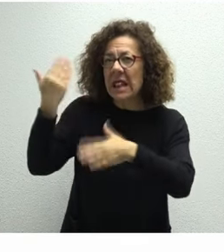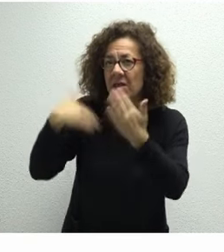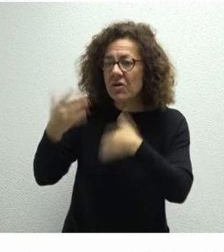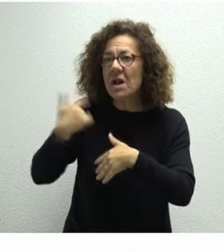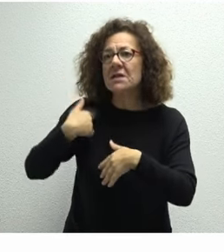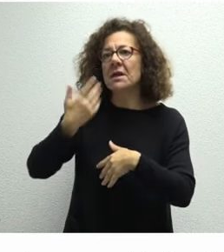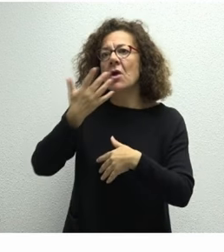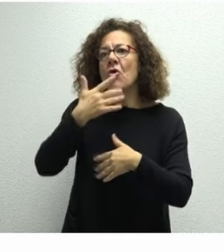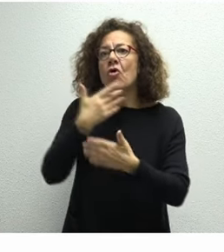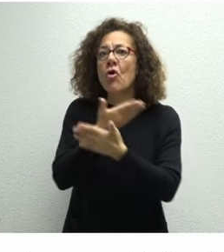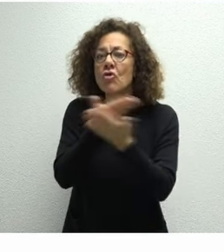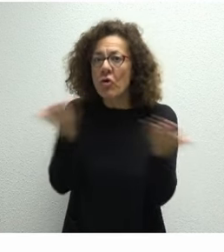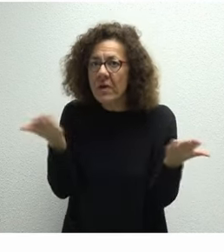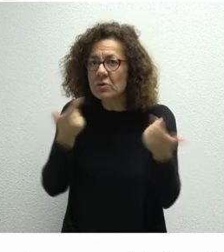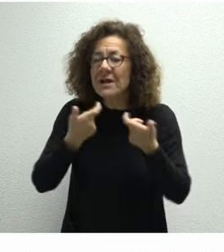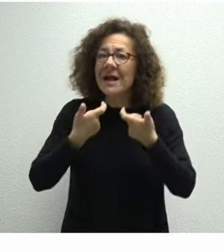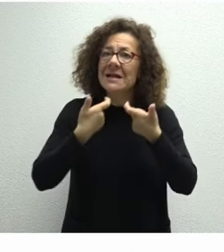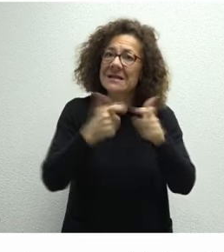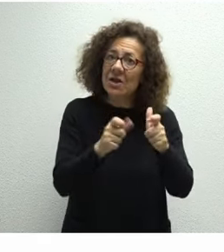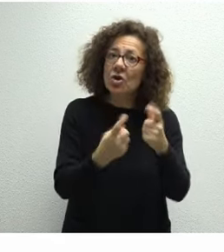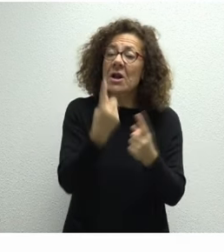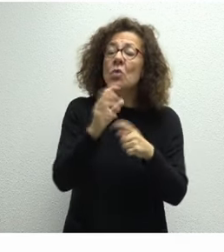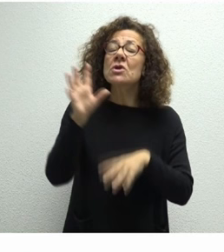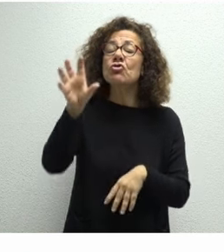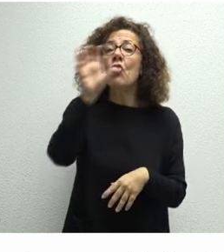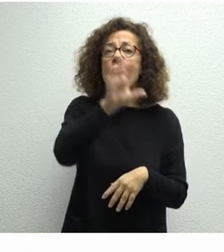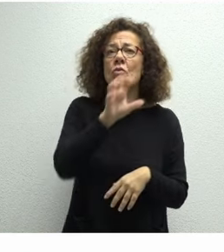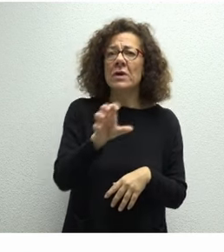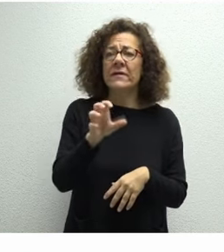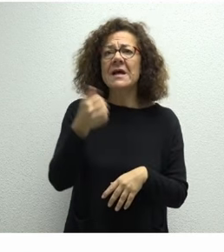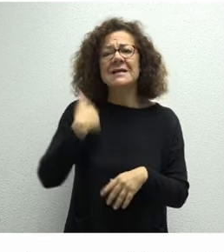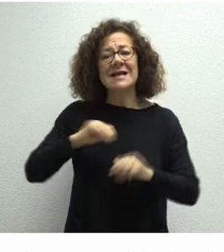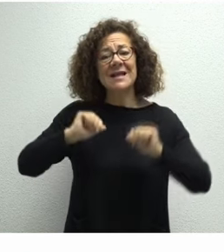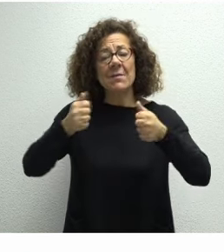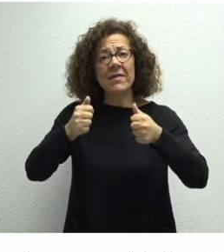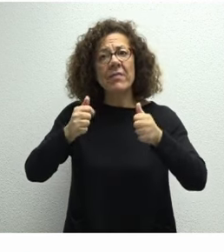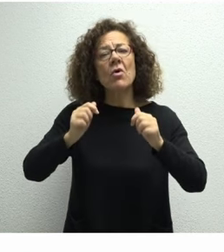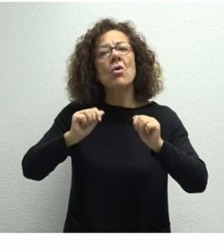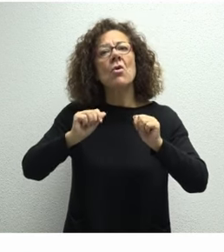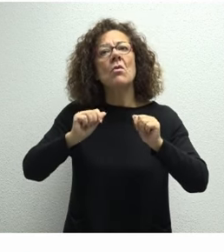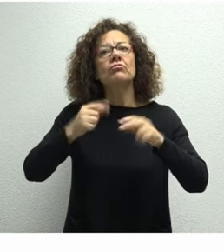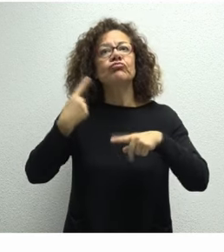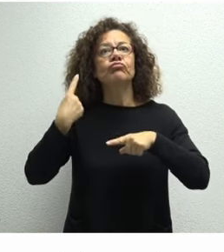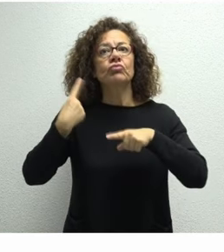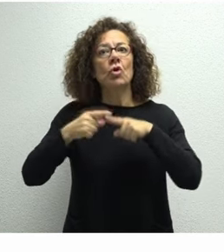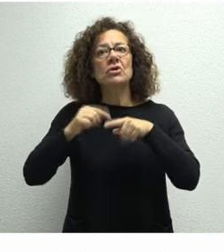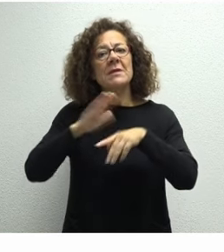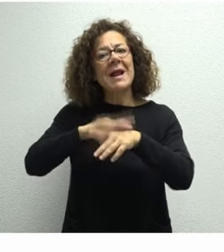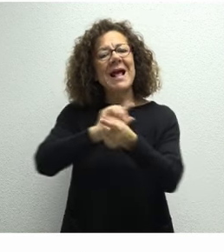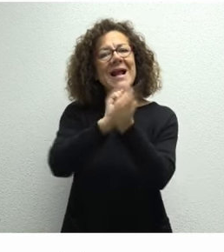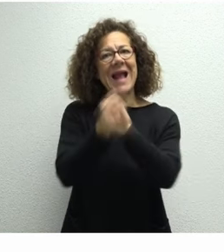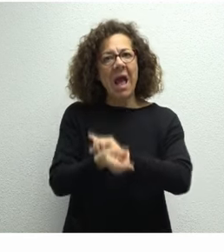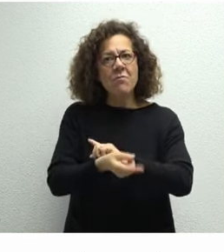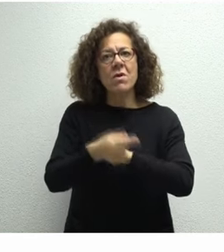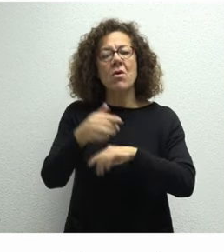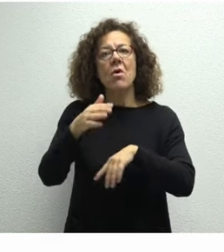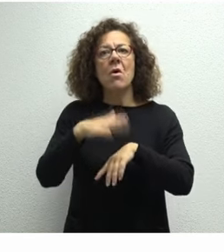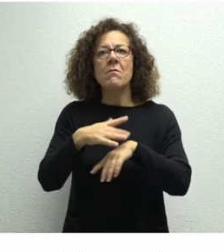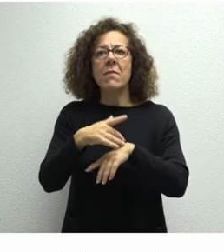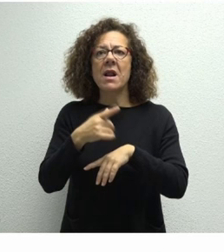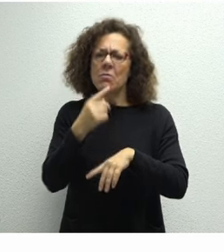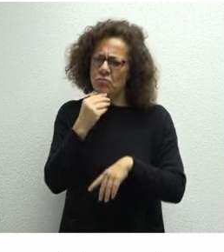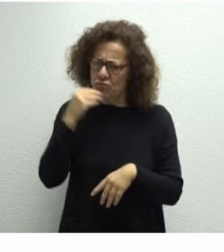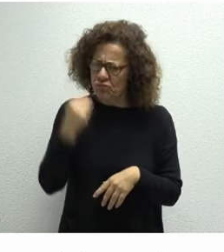que conocemos del sector en determinadas comunidades están poniendo en marcha iniciativas de cambio de transformación muy